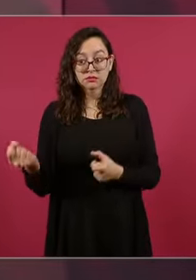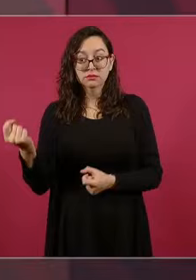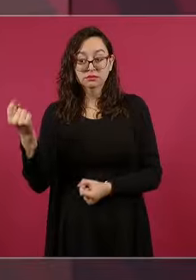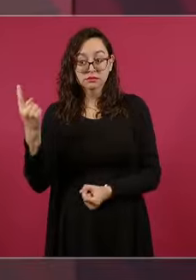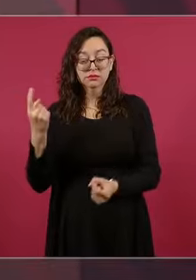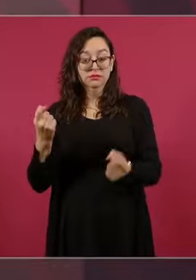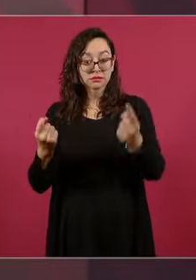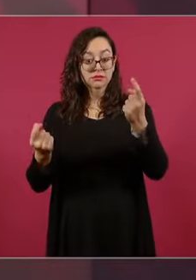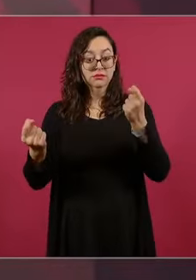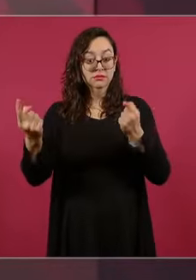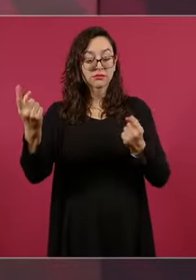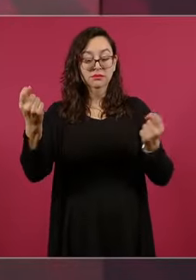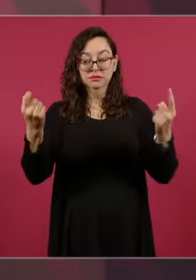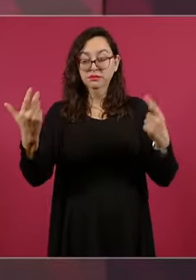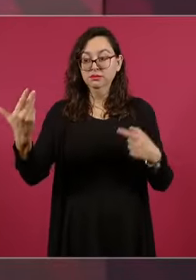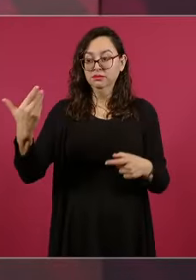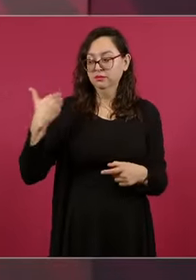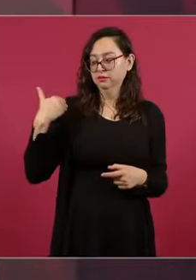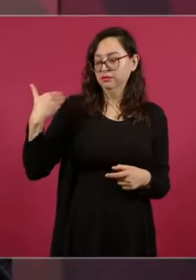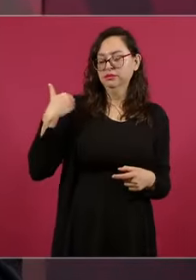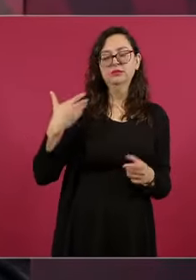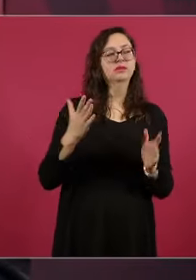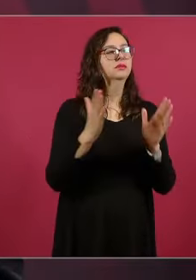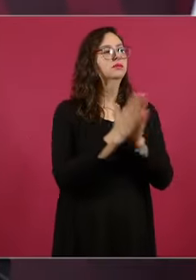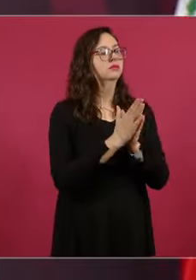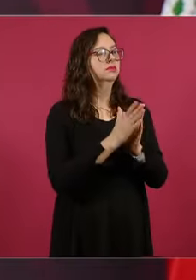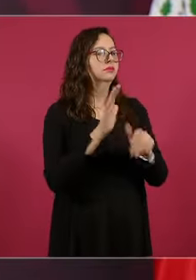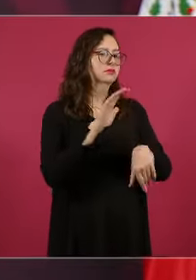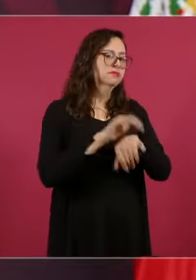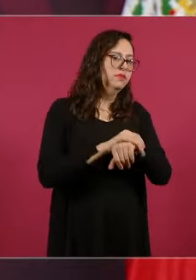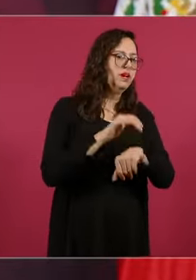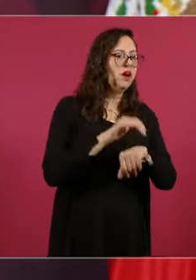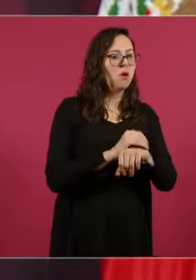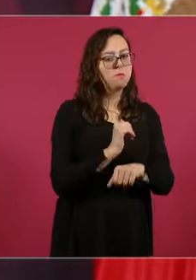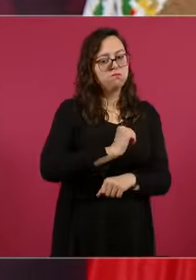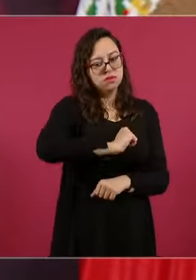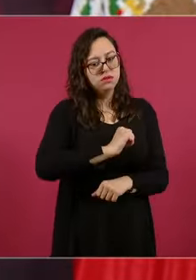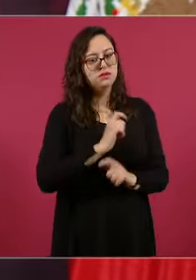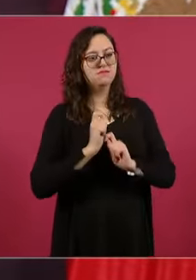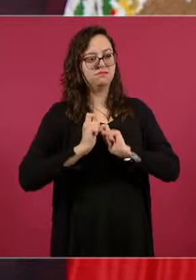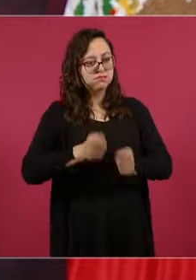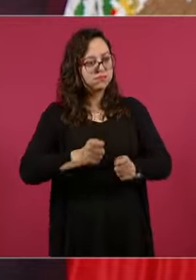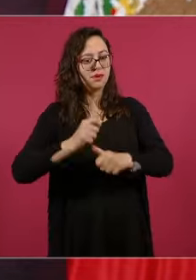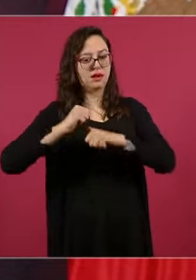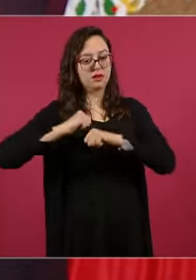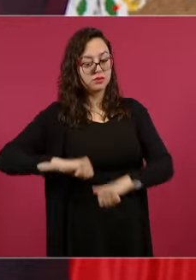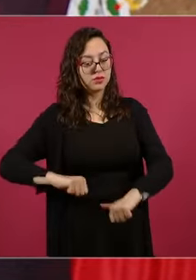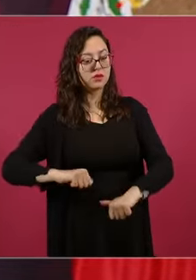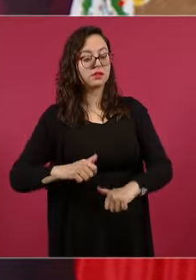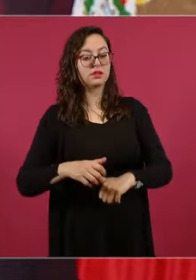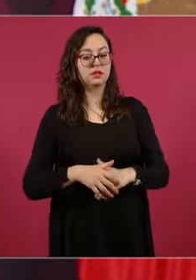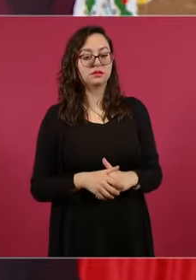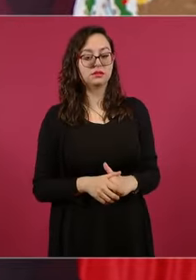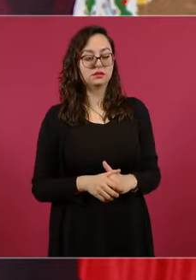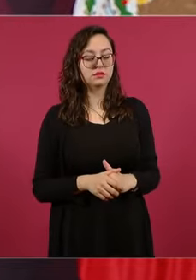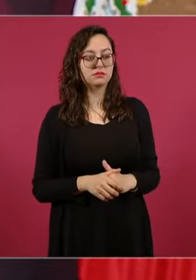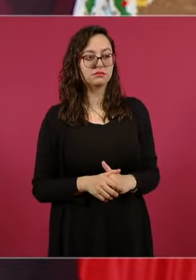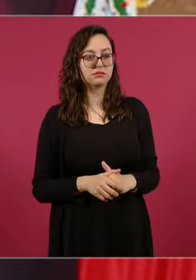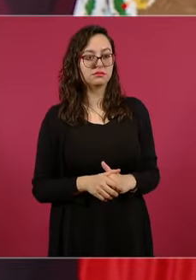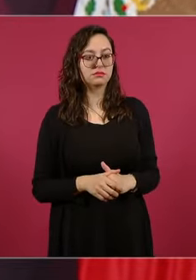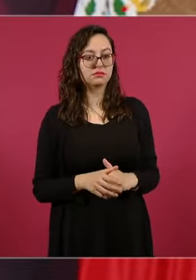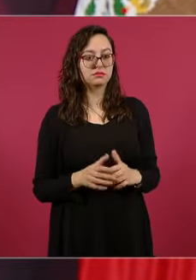que nombráramos o